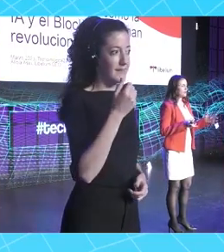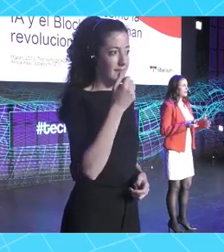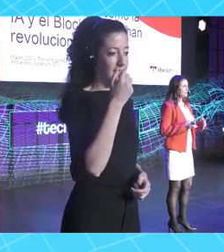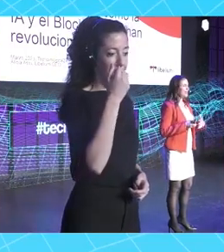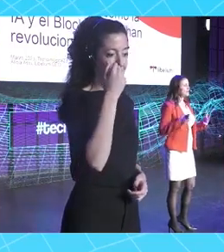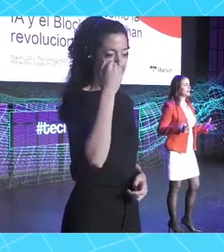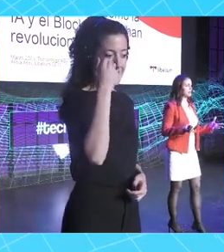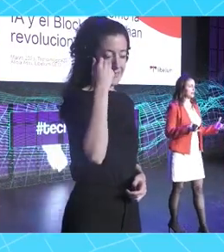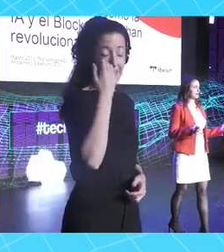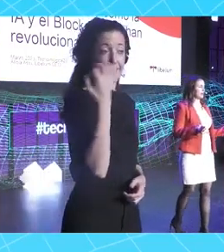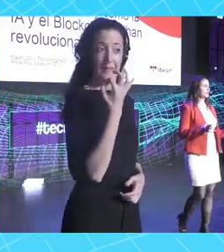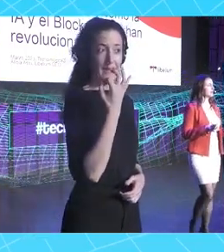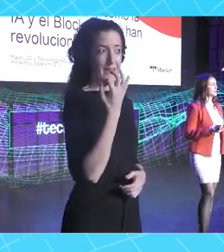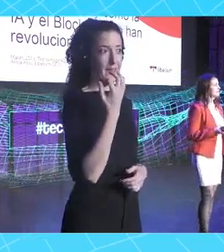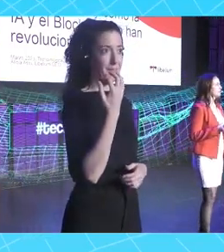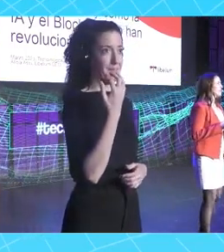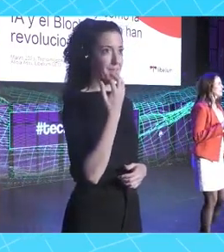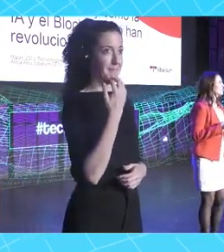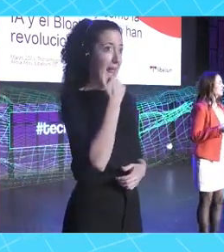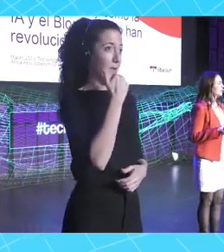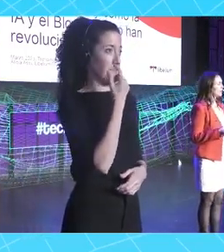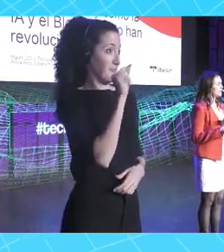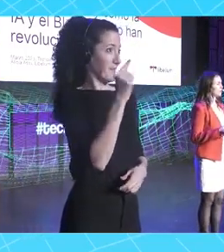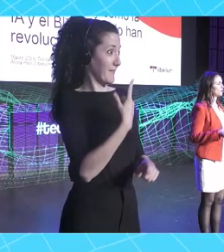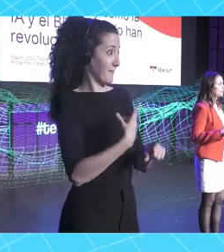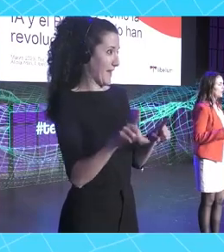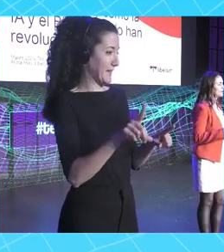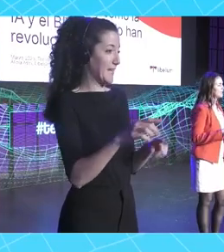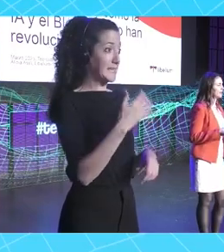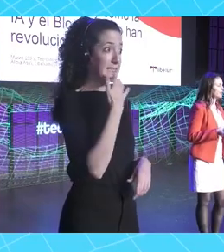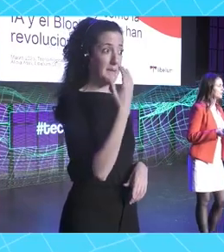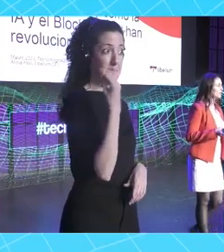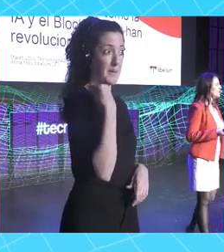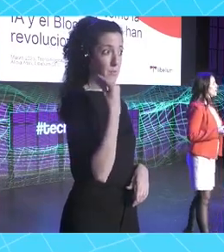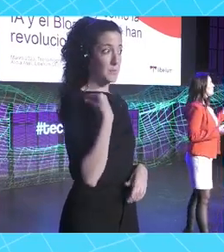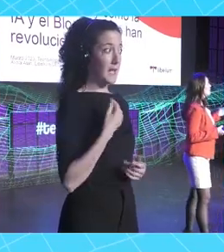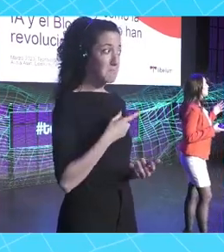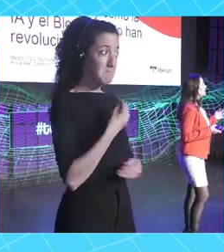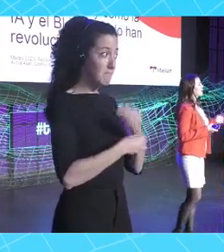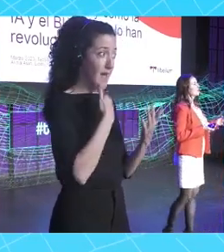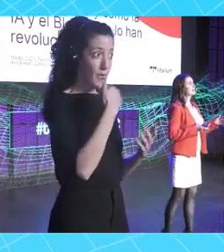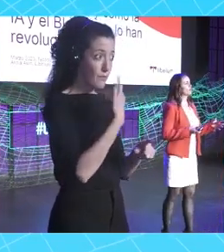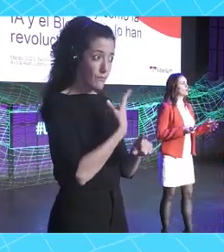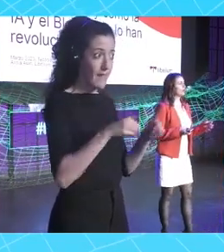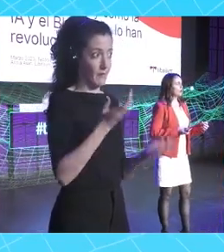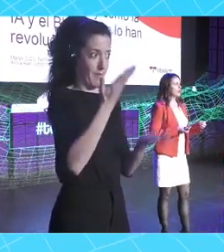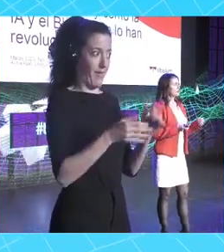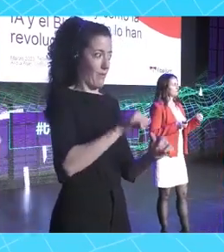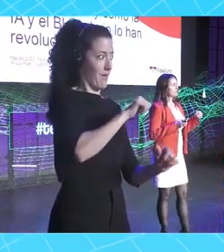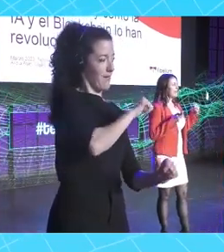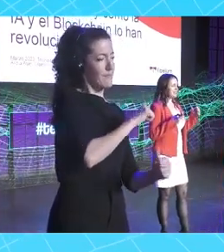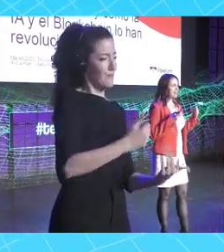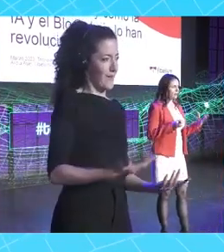menos hay que diferenciarse en la vida no Y dices Alicia tú qué has hecho diferente con respecto a todos los que han pasado antes no yo creo que tengo el título